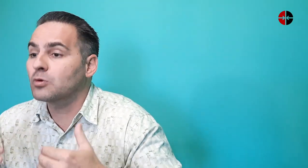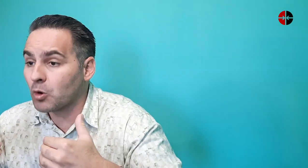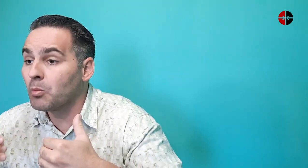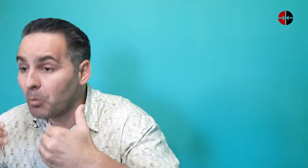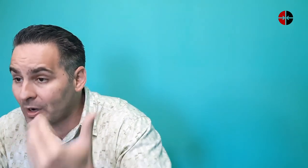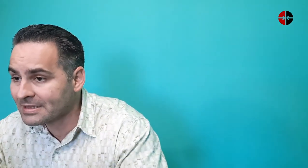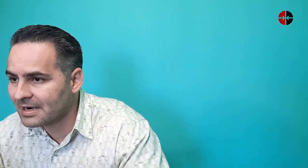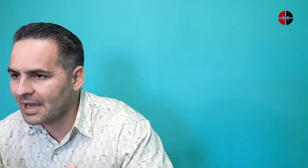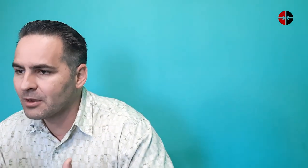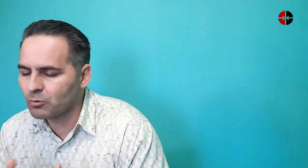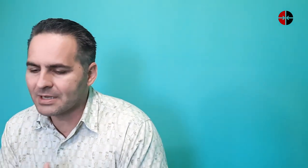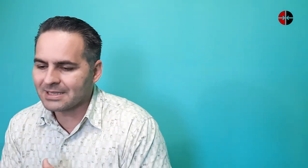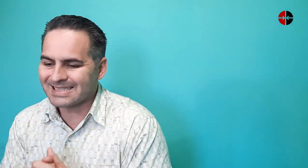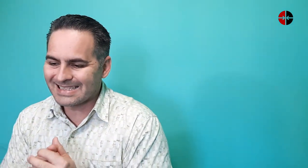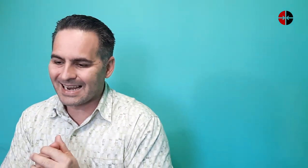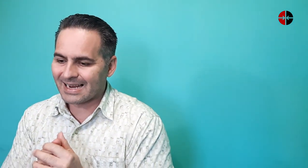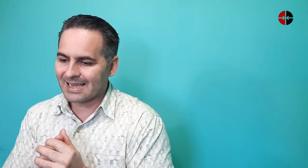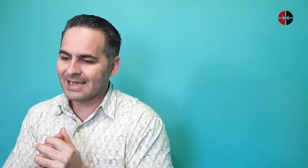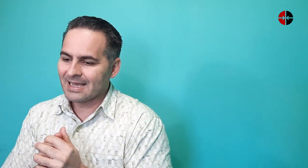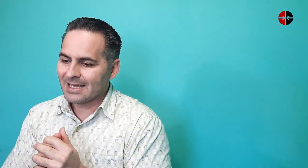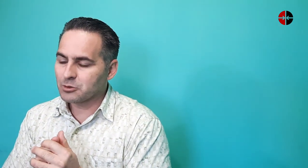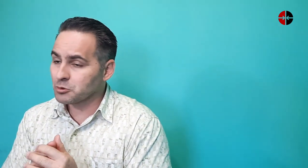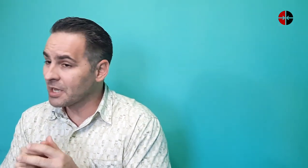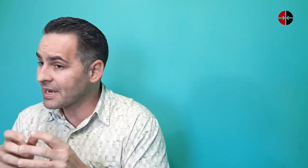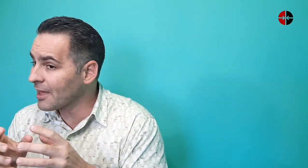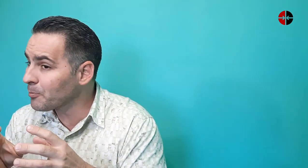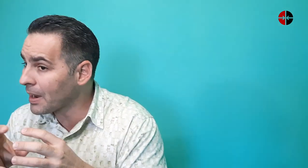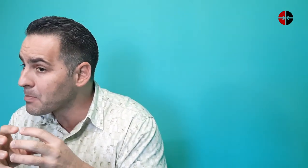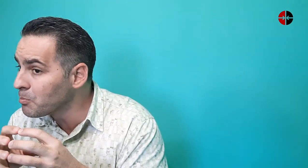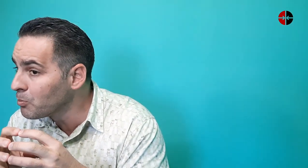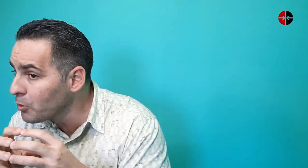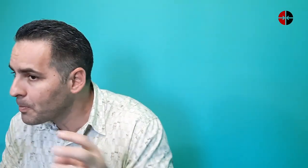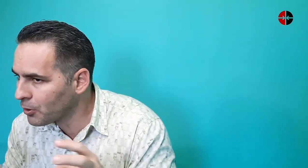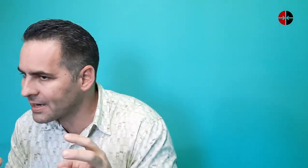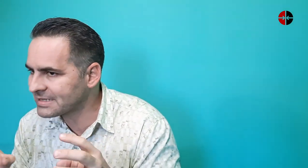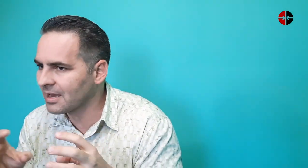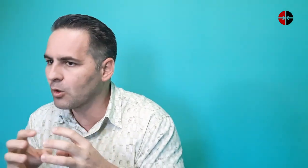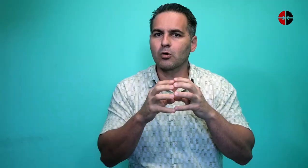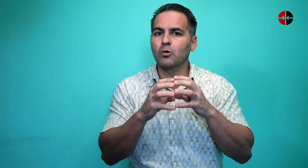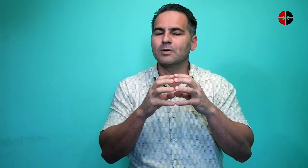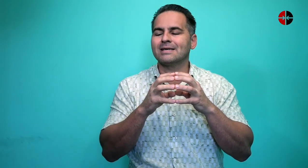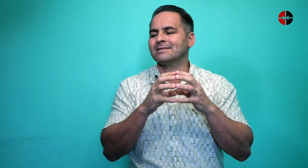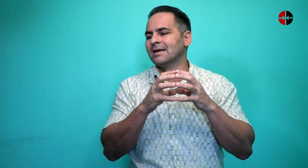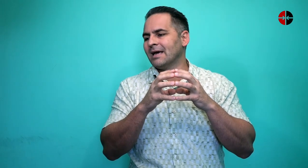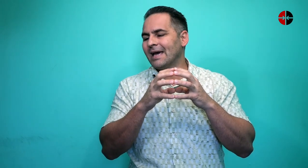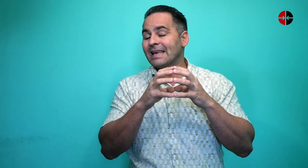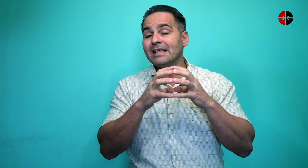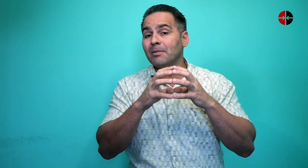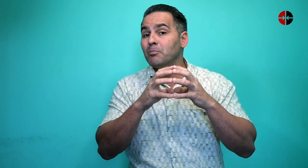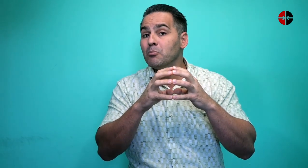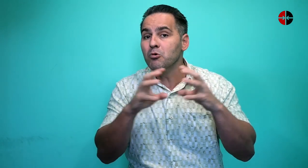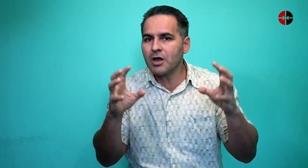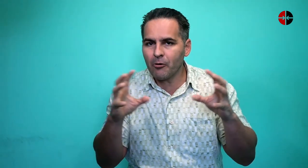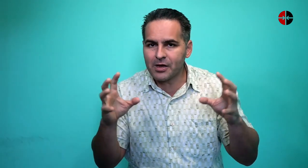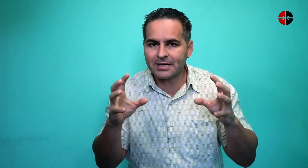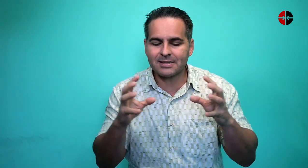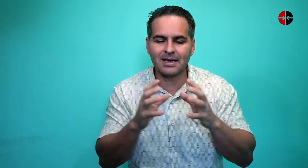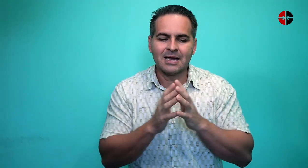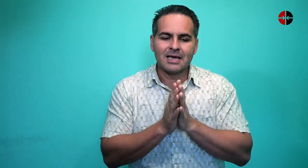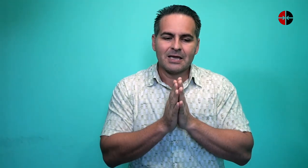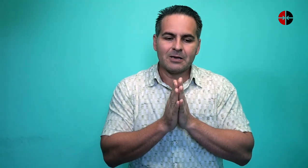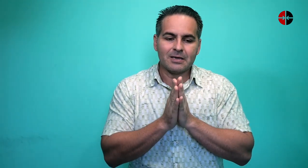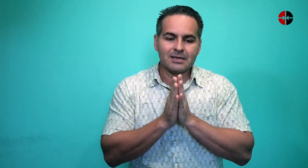repito como muestra las encuestas tendrá que entonces de dar un país muy polarizado con unas heridas muy